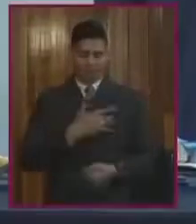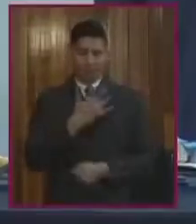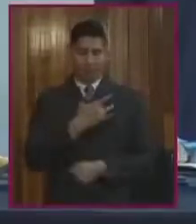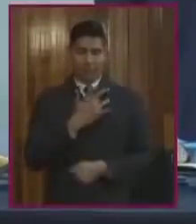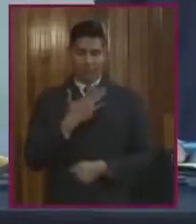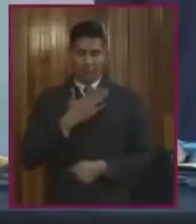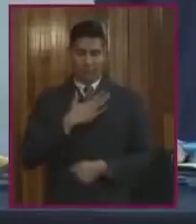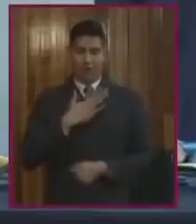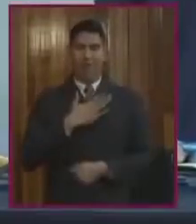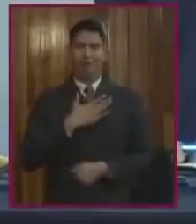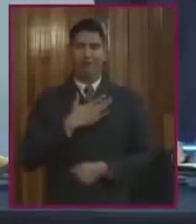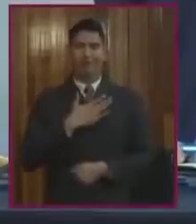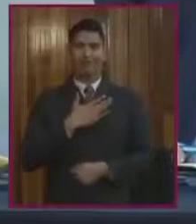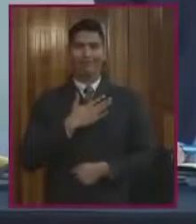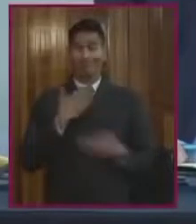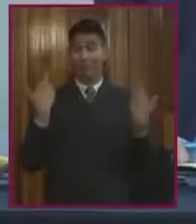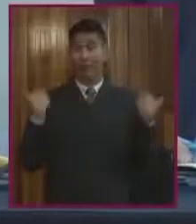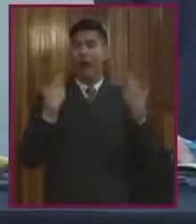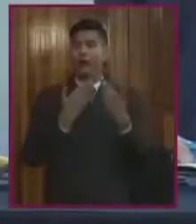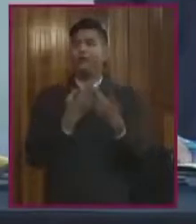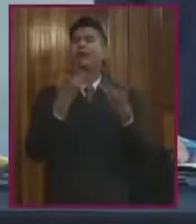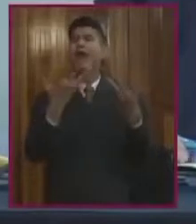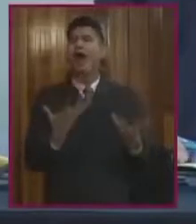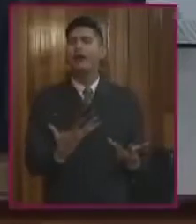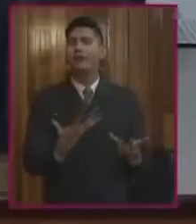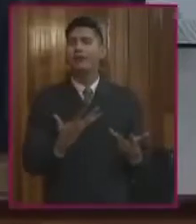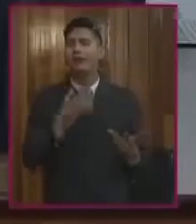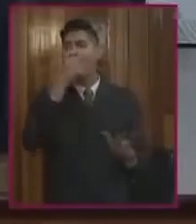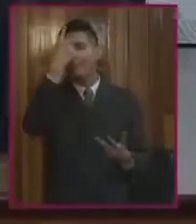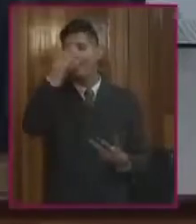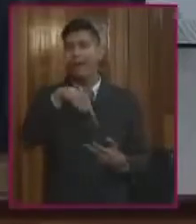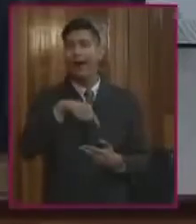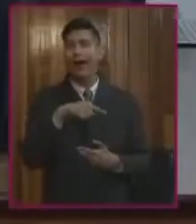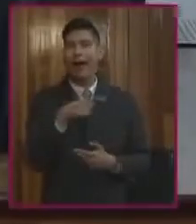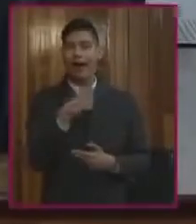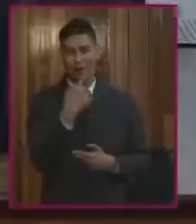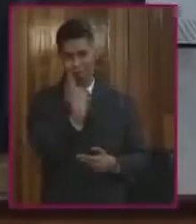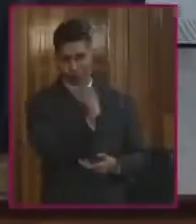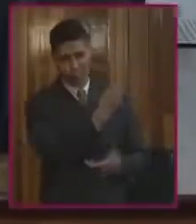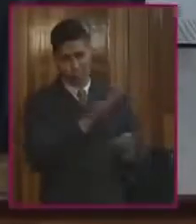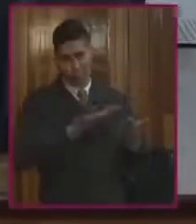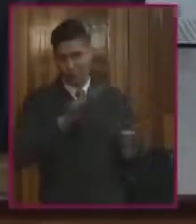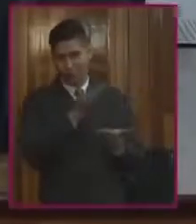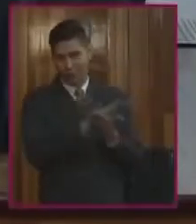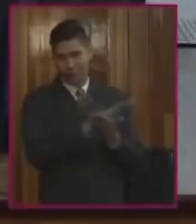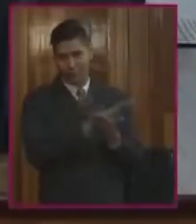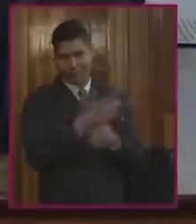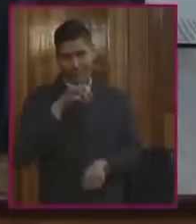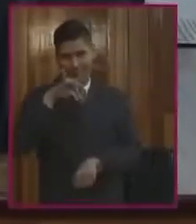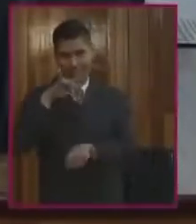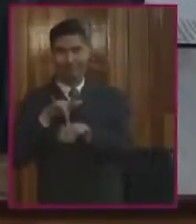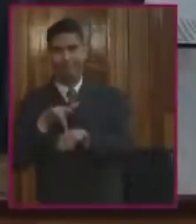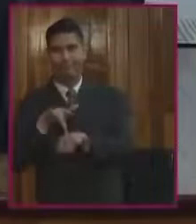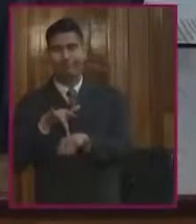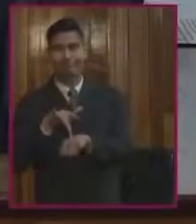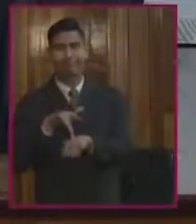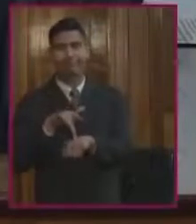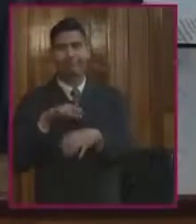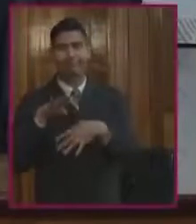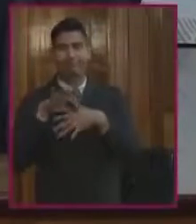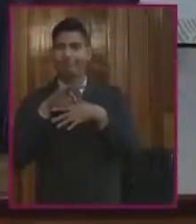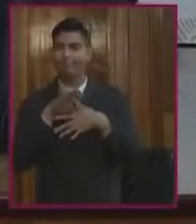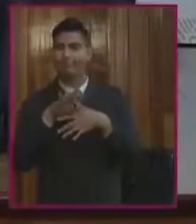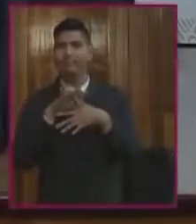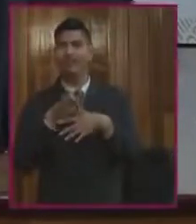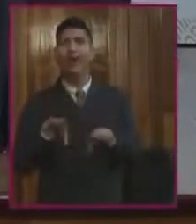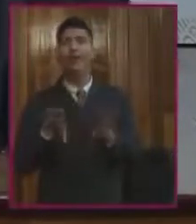qué tendría que hacer el docente para que esta propuesta pues se aterrice, sea viable,